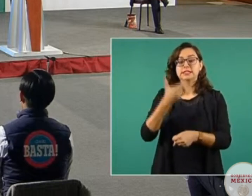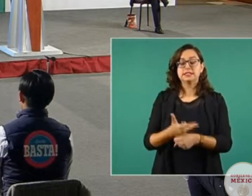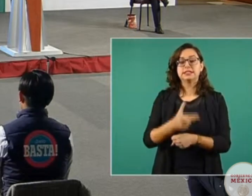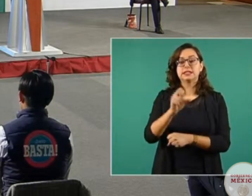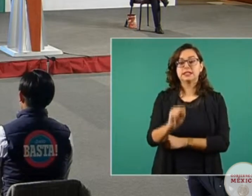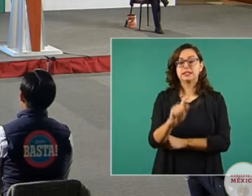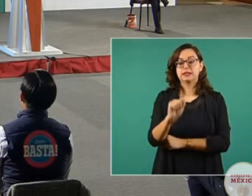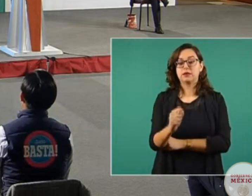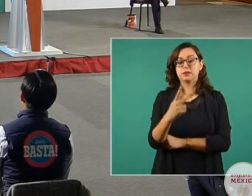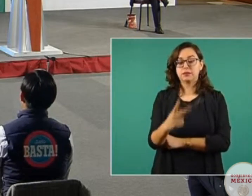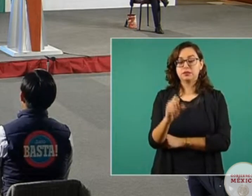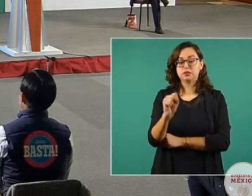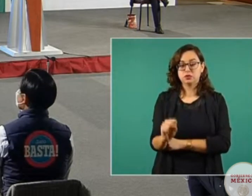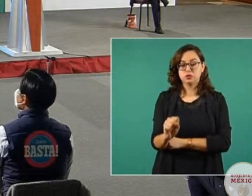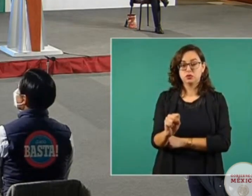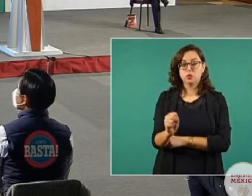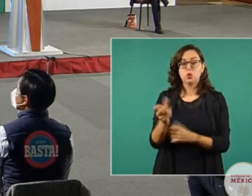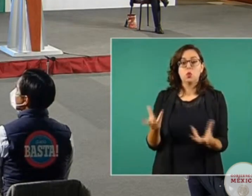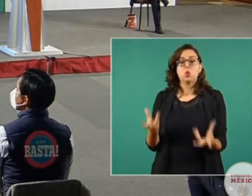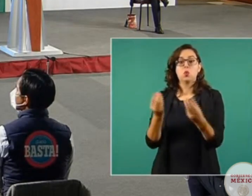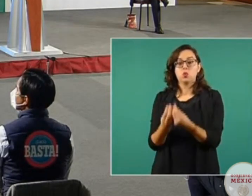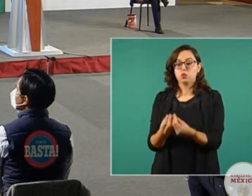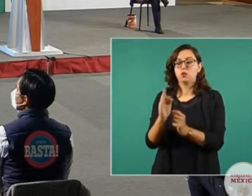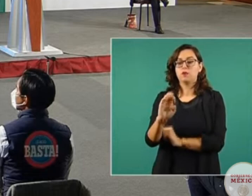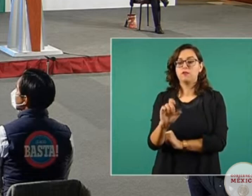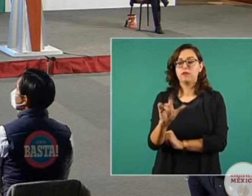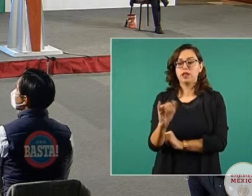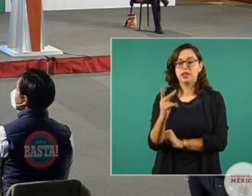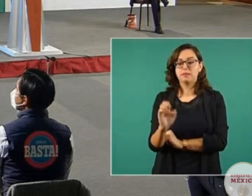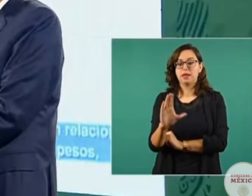Yo le vendía una empresa que se llama Manhattan Master con Felipe Calderón.